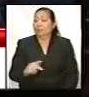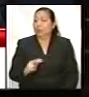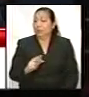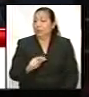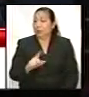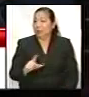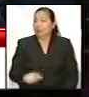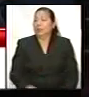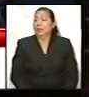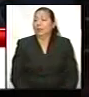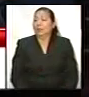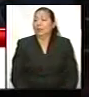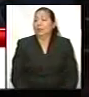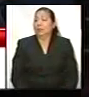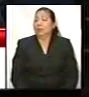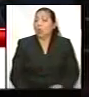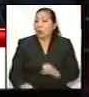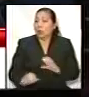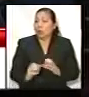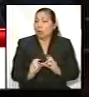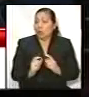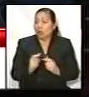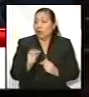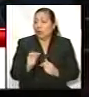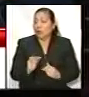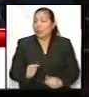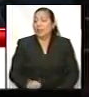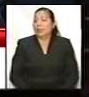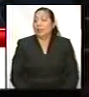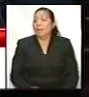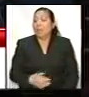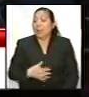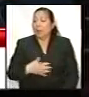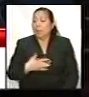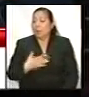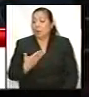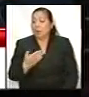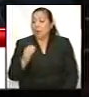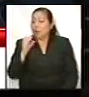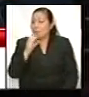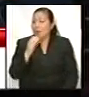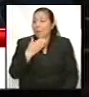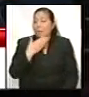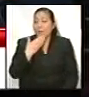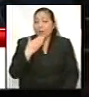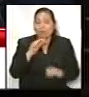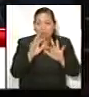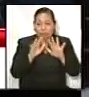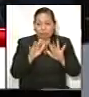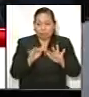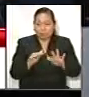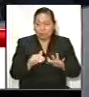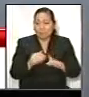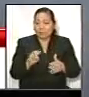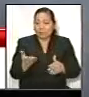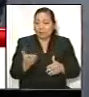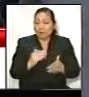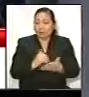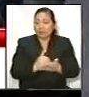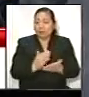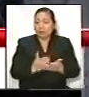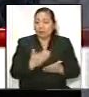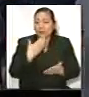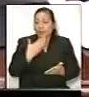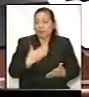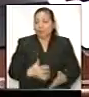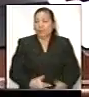eso, presidenta, que voy a conversar con los colegas congresistas para poder buscar un mejor texto, y en ese sentido voy a solicitar un cuarto intermedio. Muchas